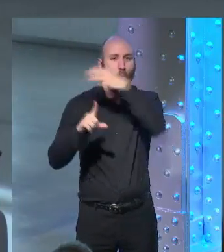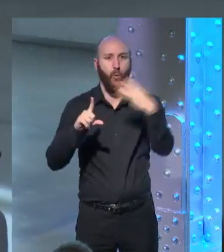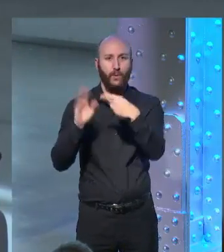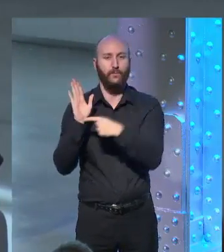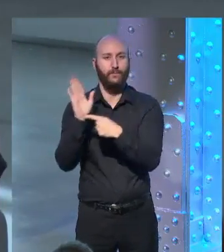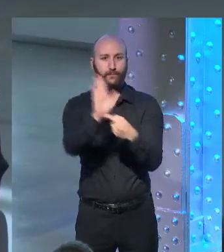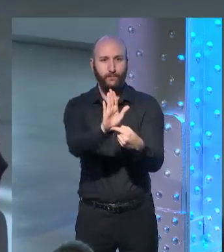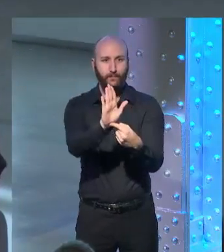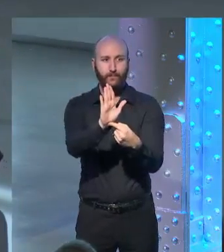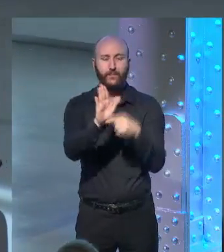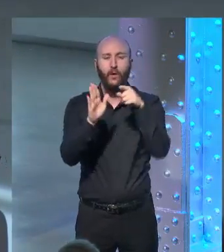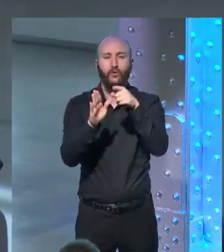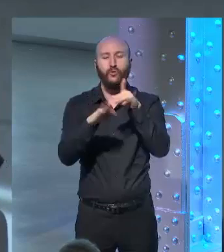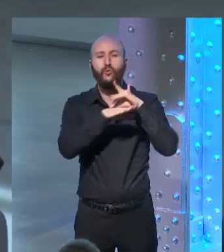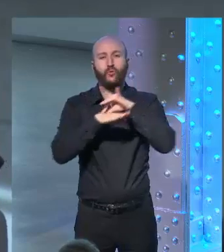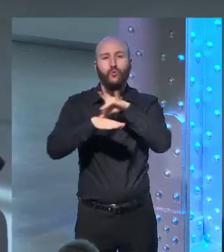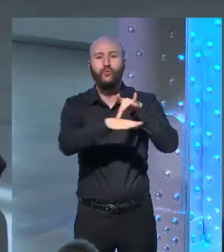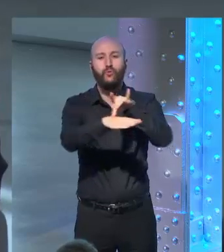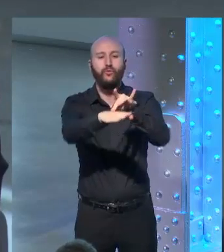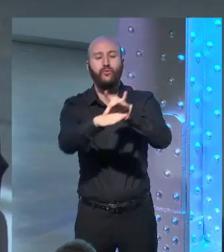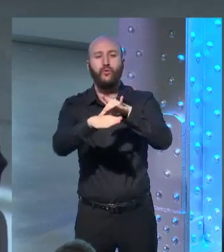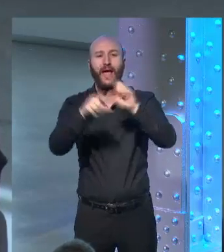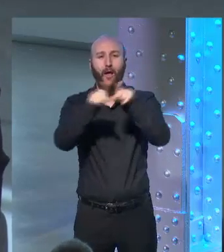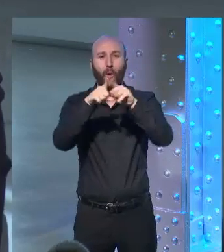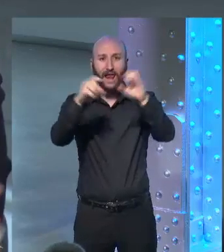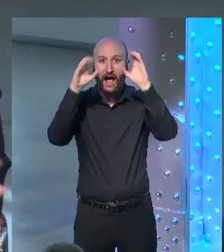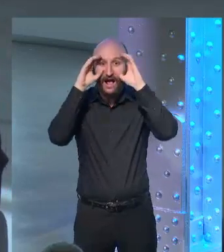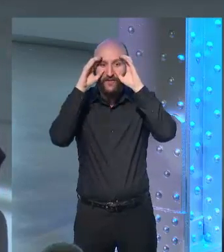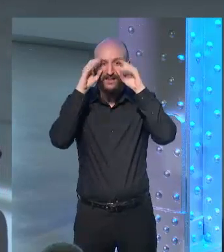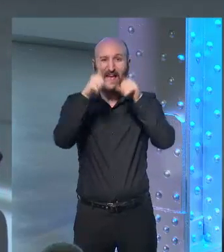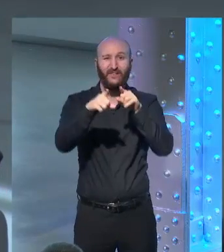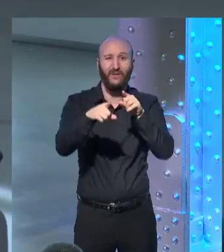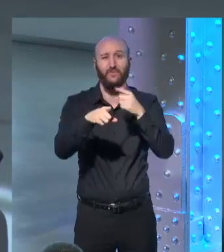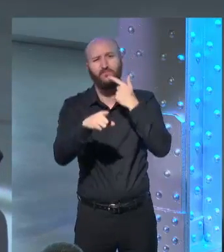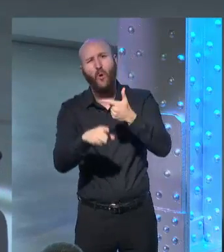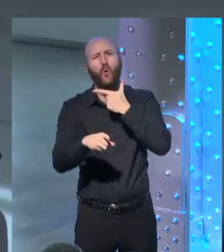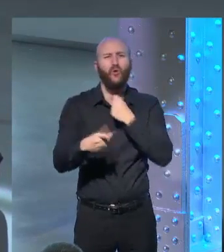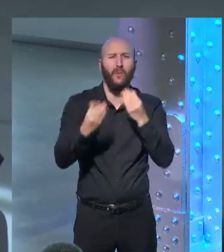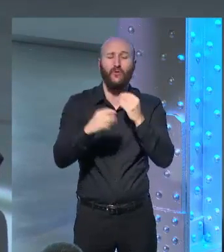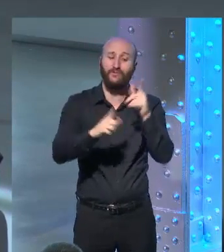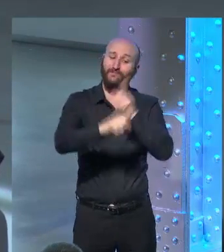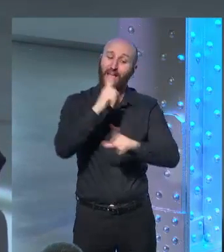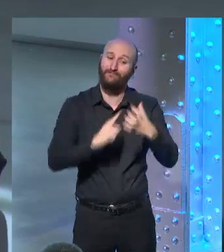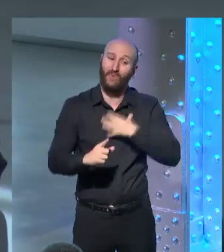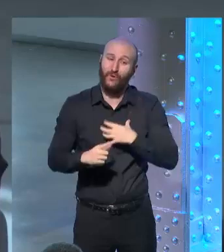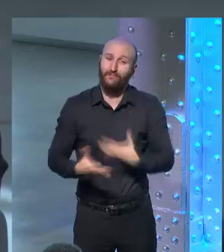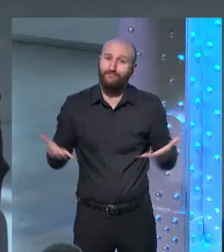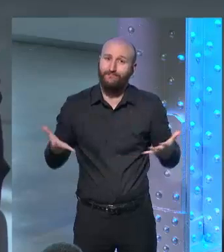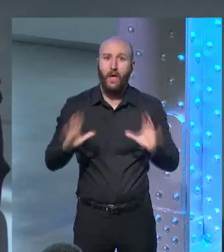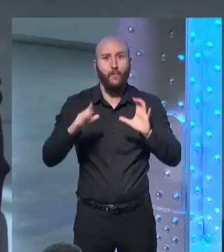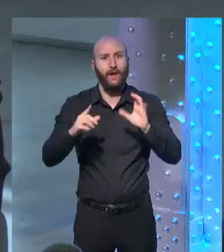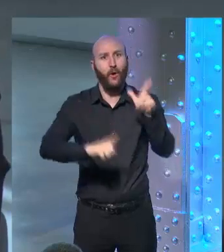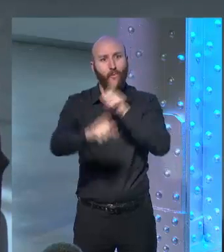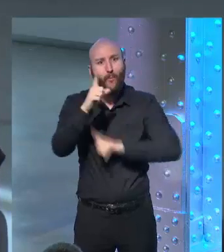puede hacer un tour en realidad virtual del sitio que a él le gusta, es brutal. Que igual no le vas a poder llevar por lo que sea, y dices, la capacidad que tienen efectivamente